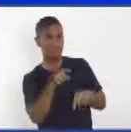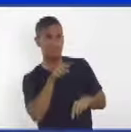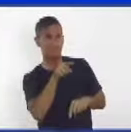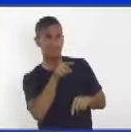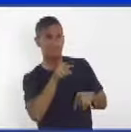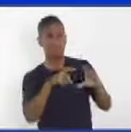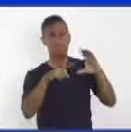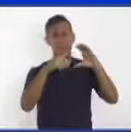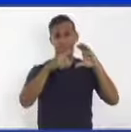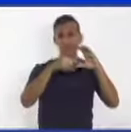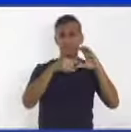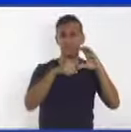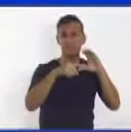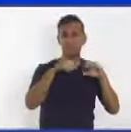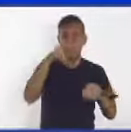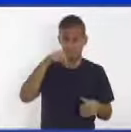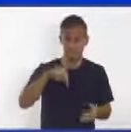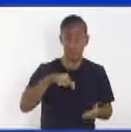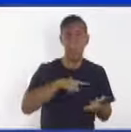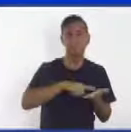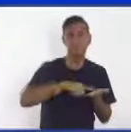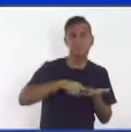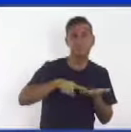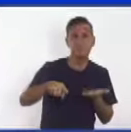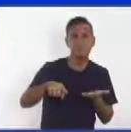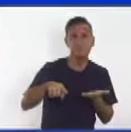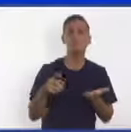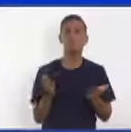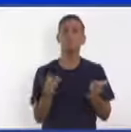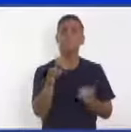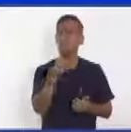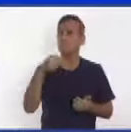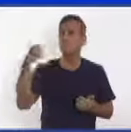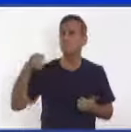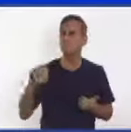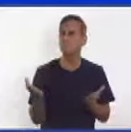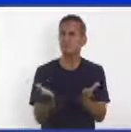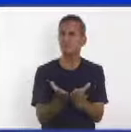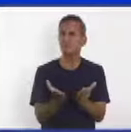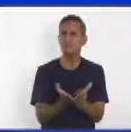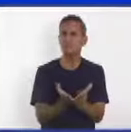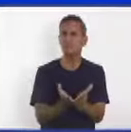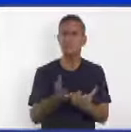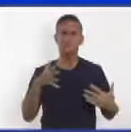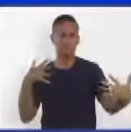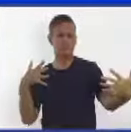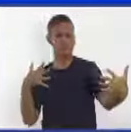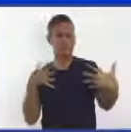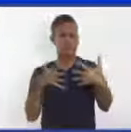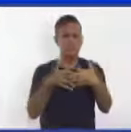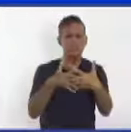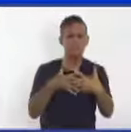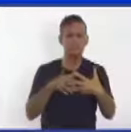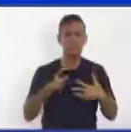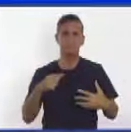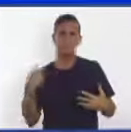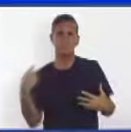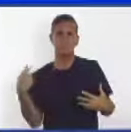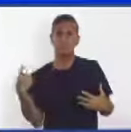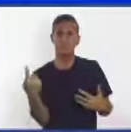que durante esta semana ustedes van a estudiar son los que están relacionados con